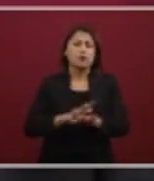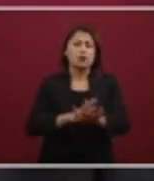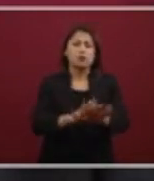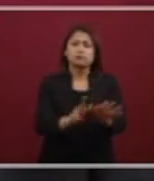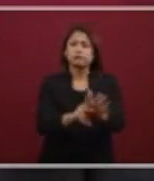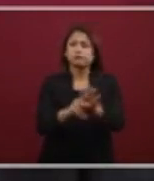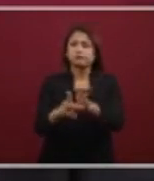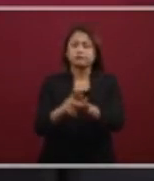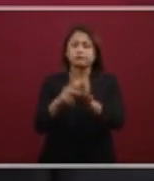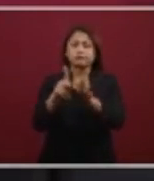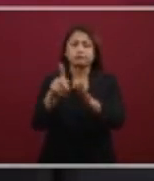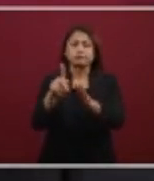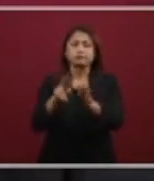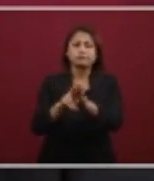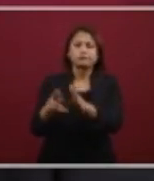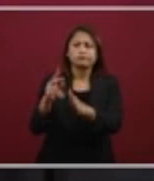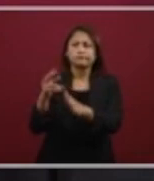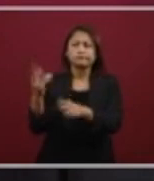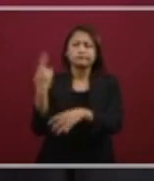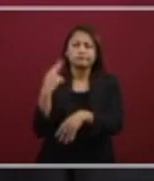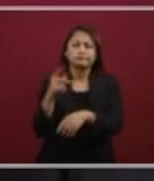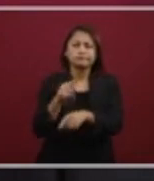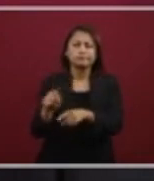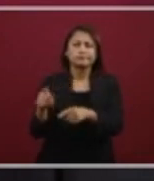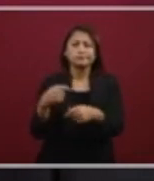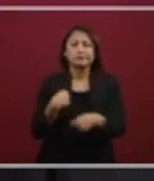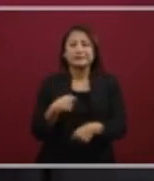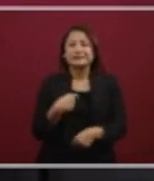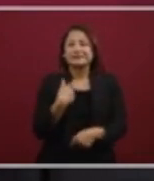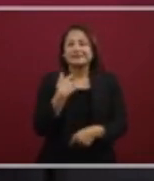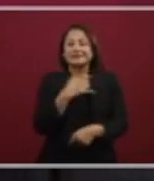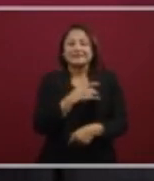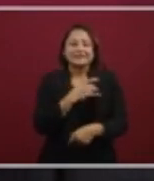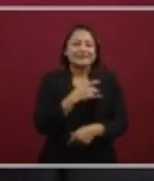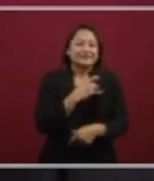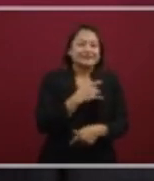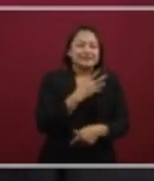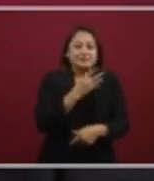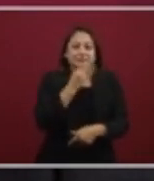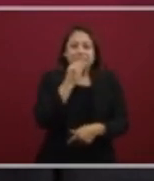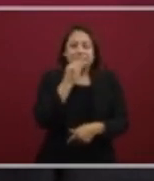Pero ya no quiero seguir hablando de estos asuntos porque luego se enoja mucho. Pero